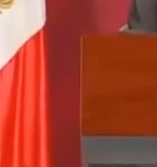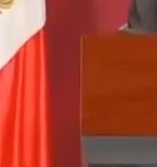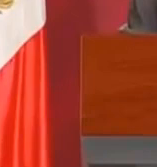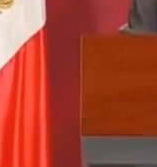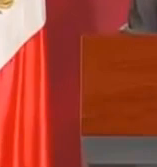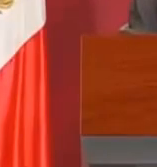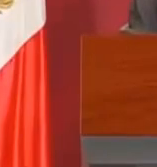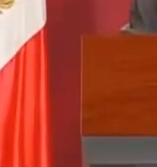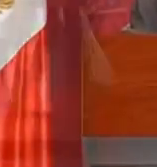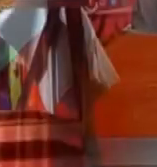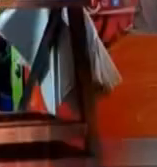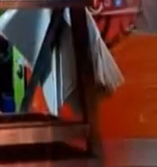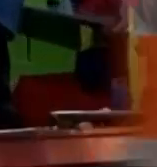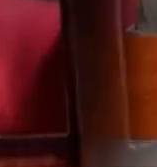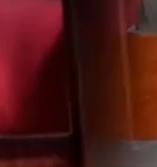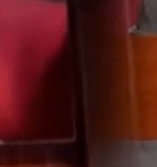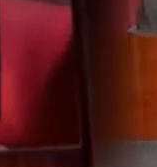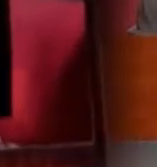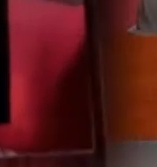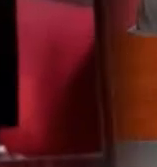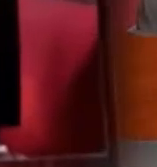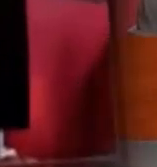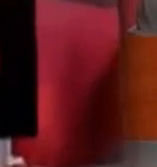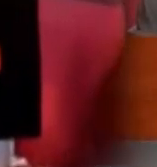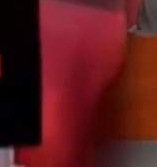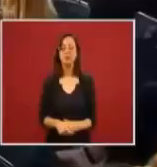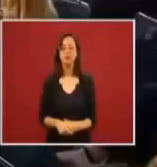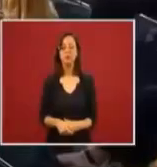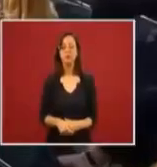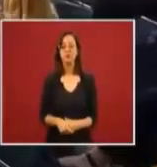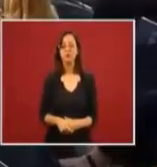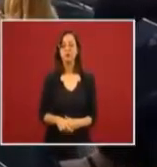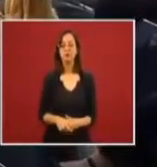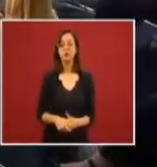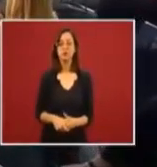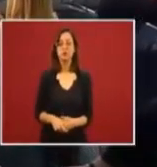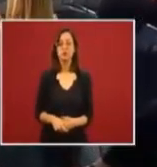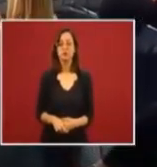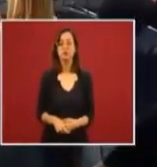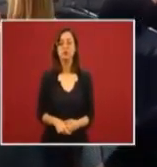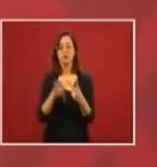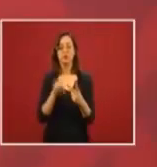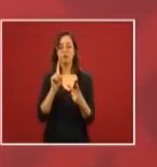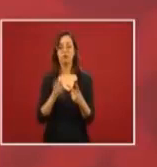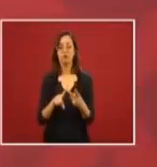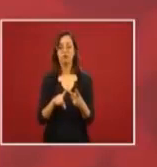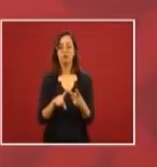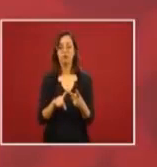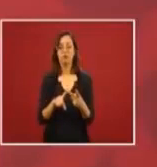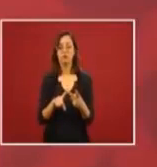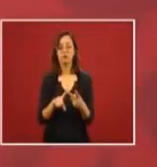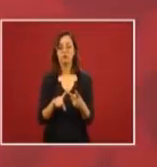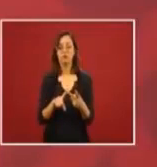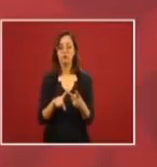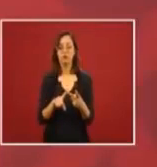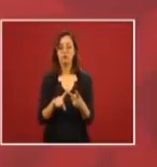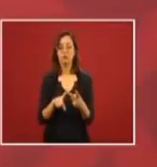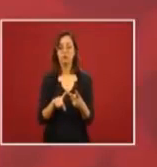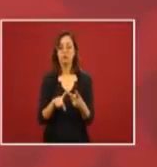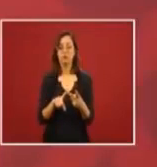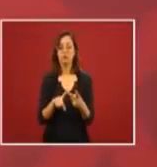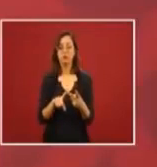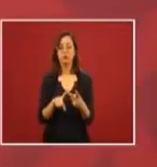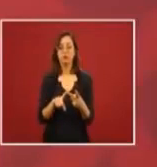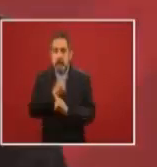que el ano... Puta madre, ya van a cerrar. Miren, si les parece, pues voy a estar